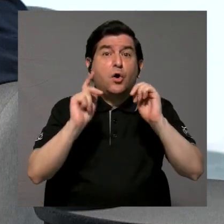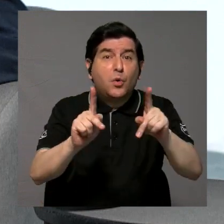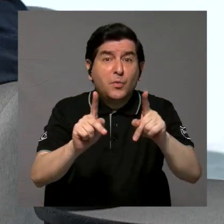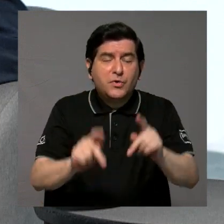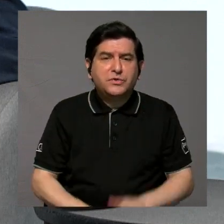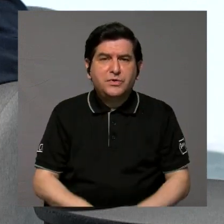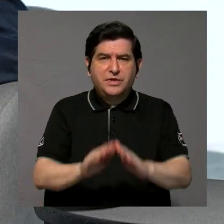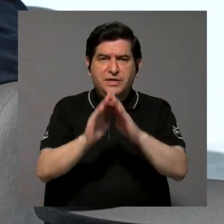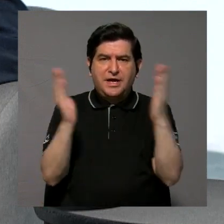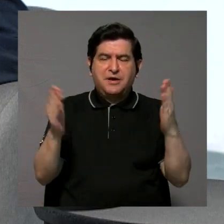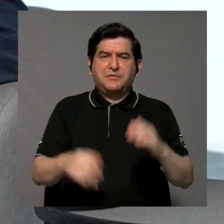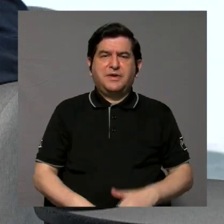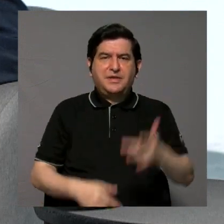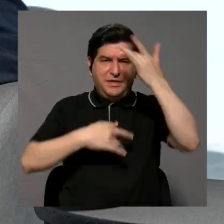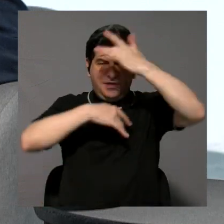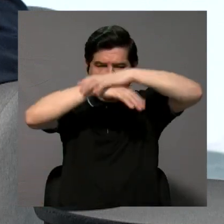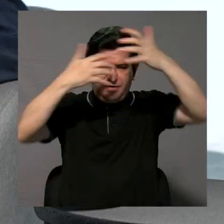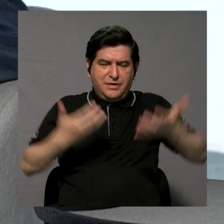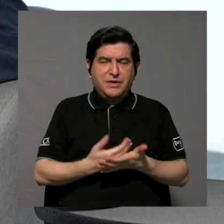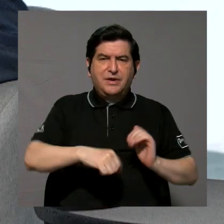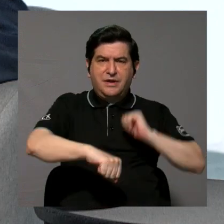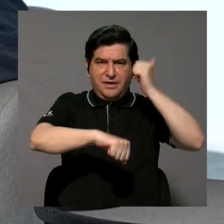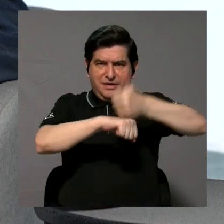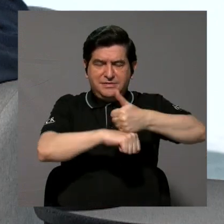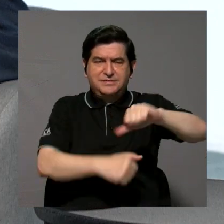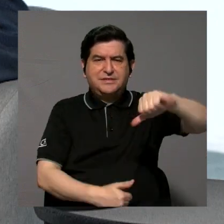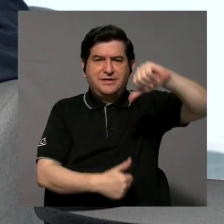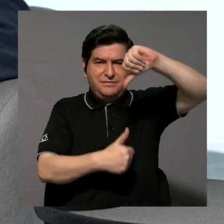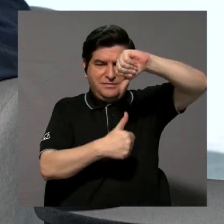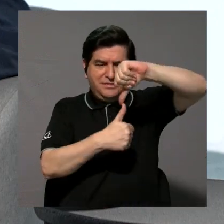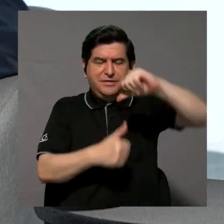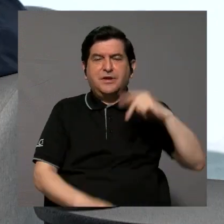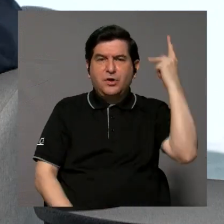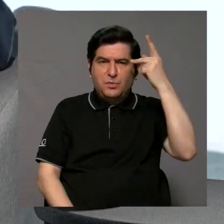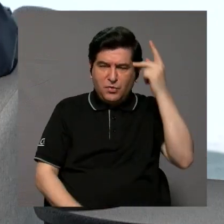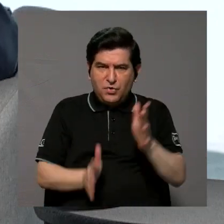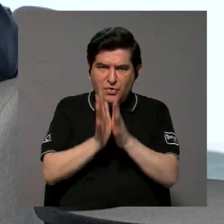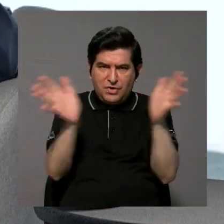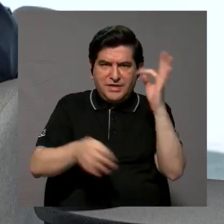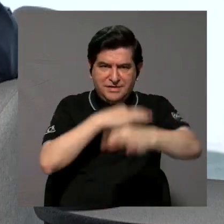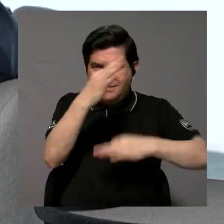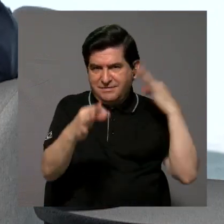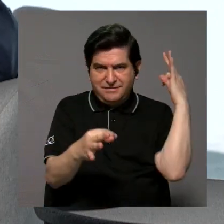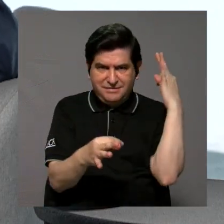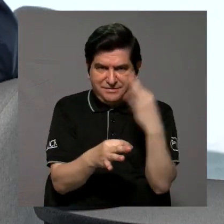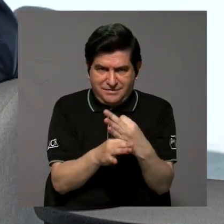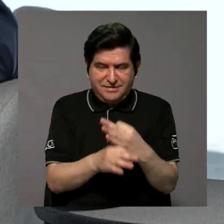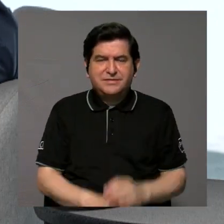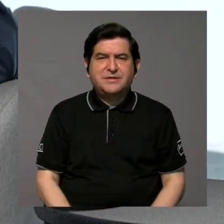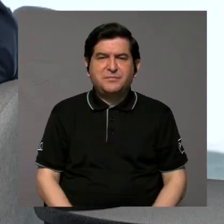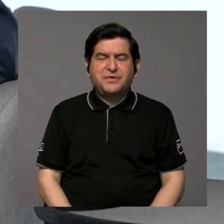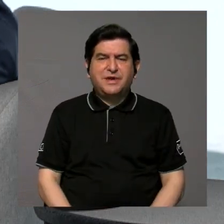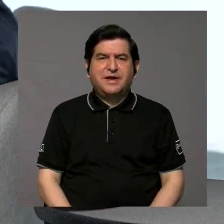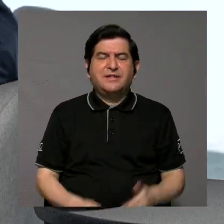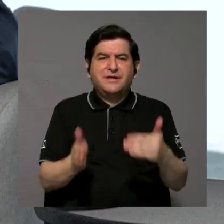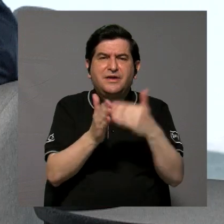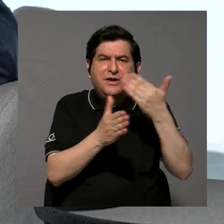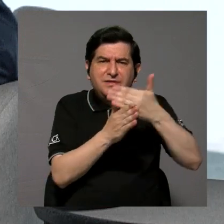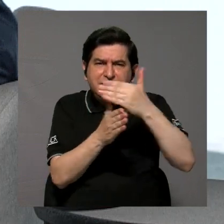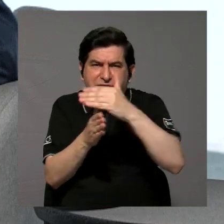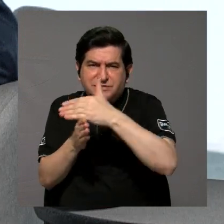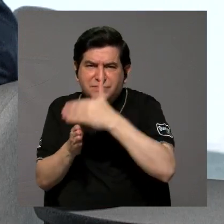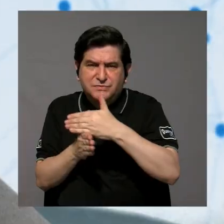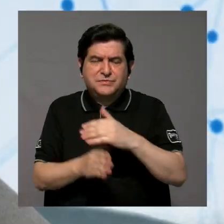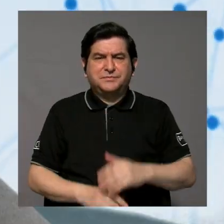se abrieron en la pandemia para implementar en Centroamérica políticas públicas de carácter de redistribución?